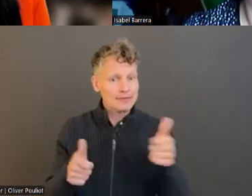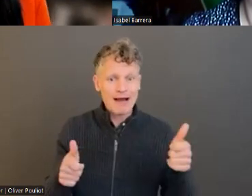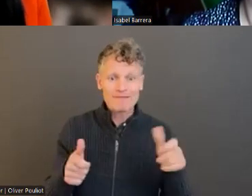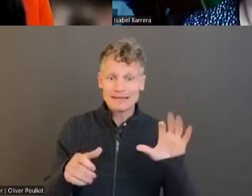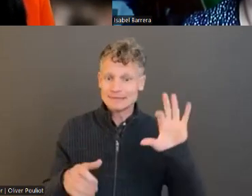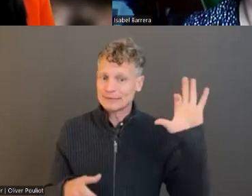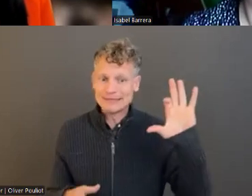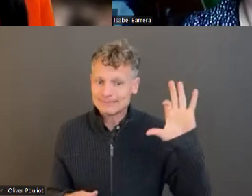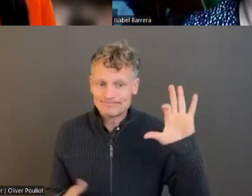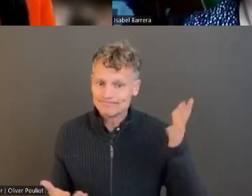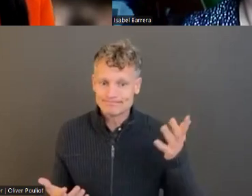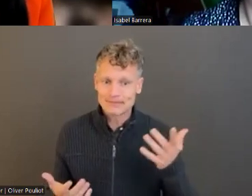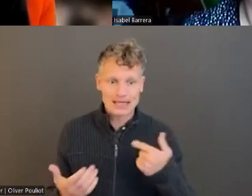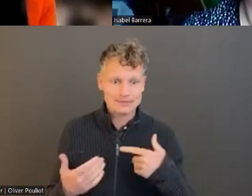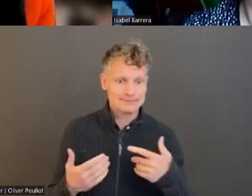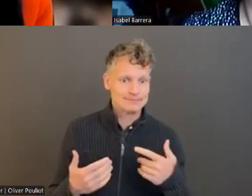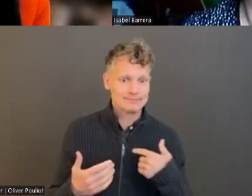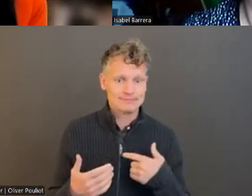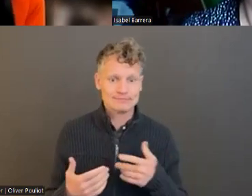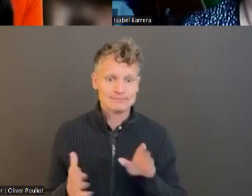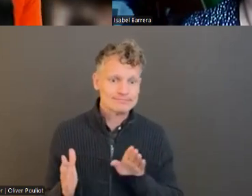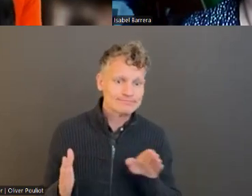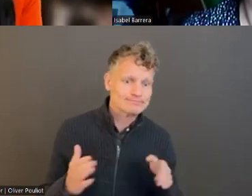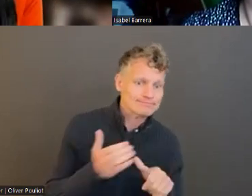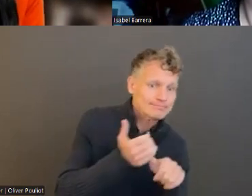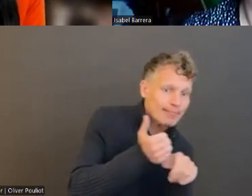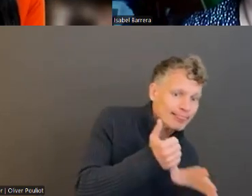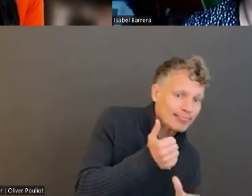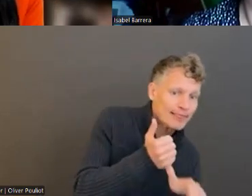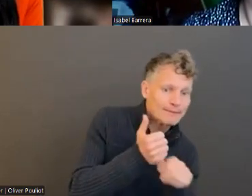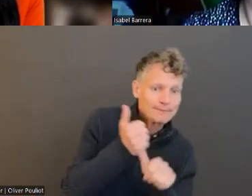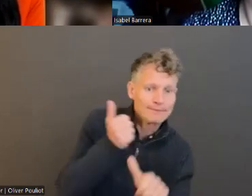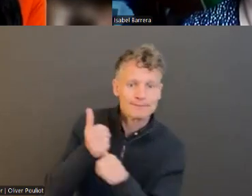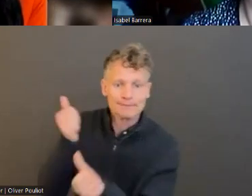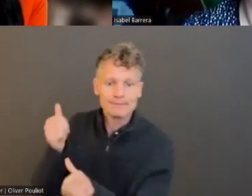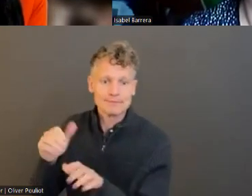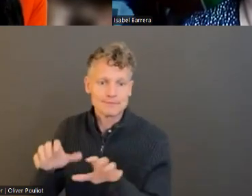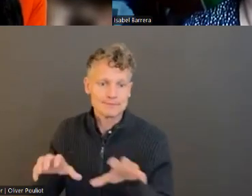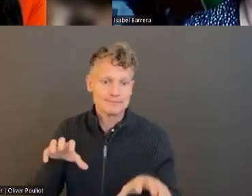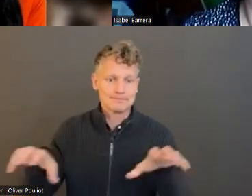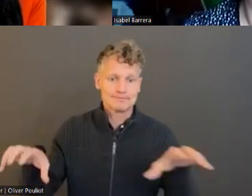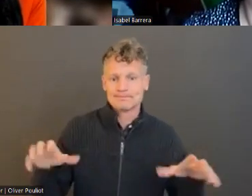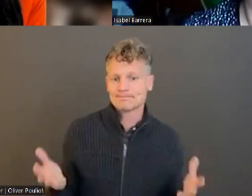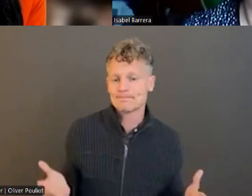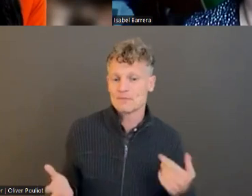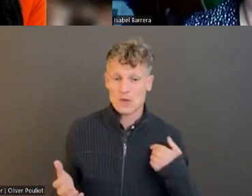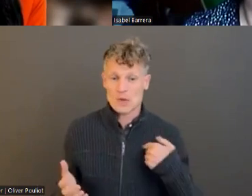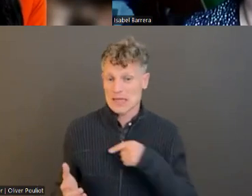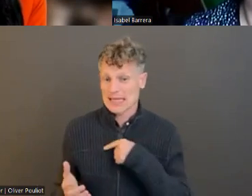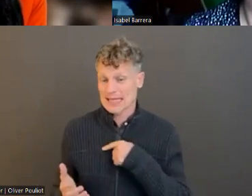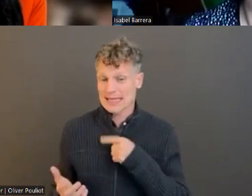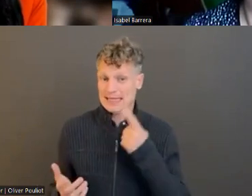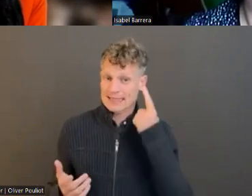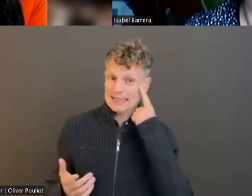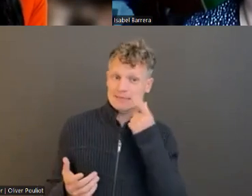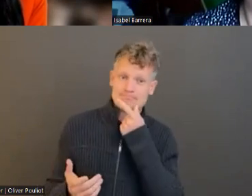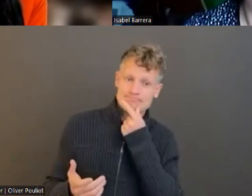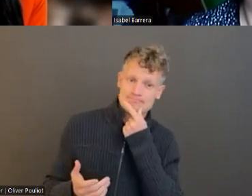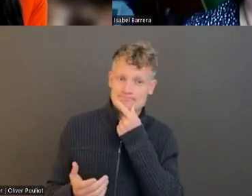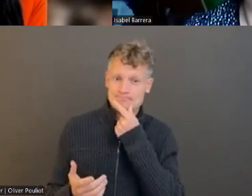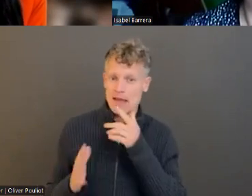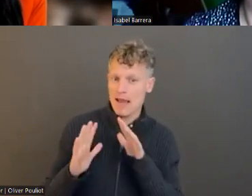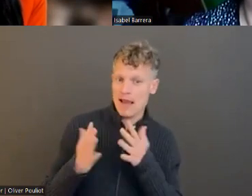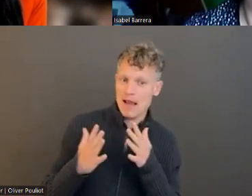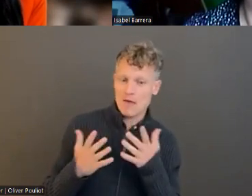nosotros deberíamos ver. Sin embargo, la defecación al aire libre es un tema que está relacionado con varias de